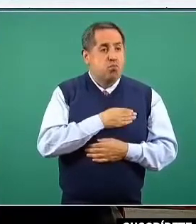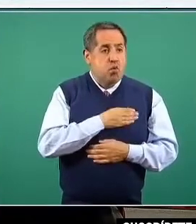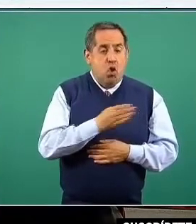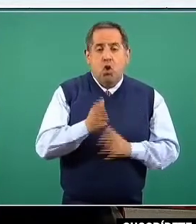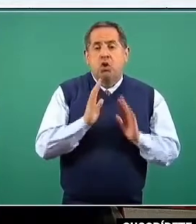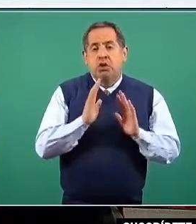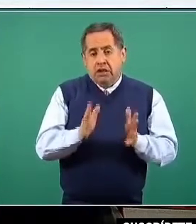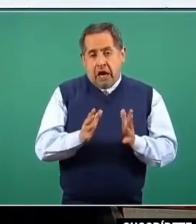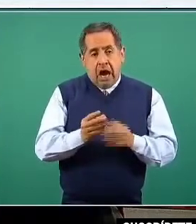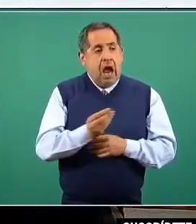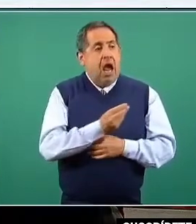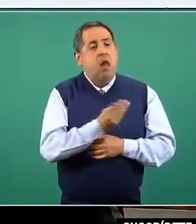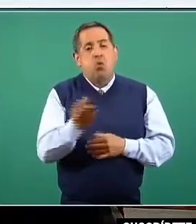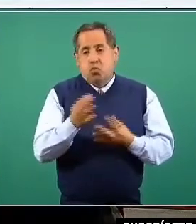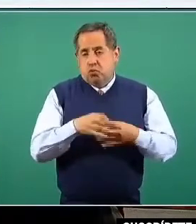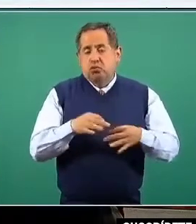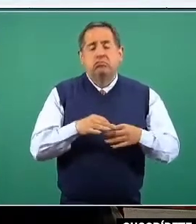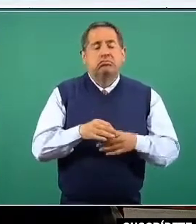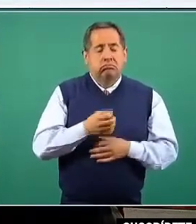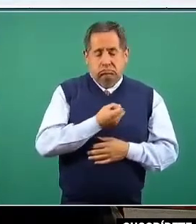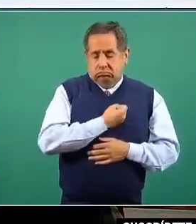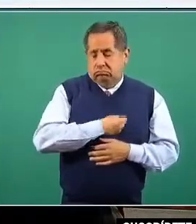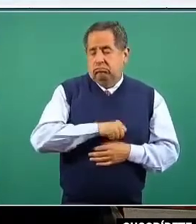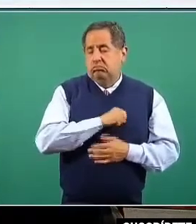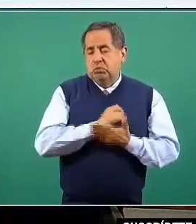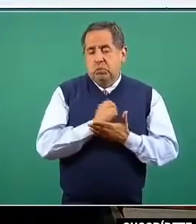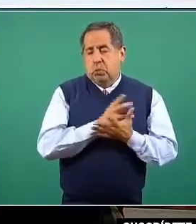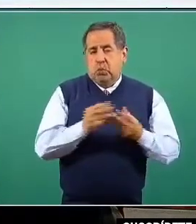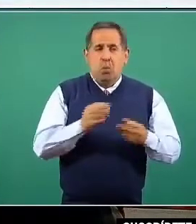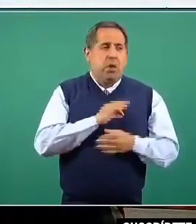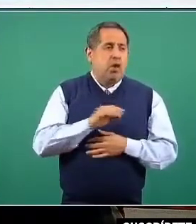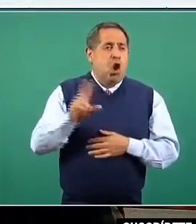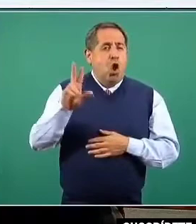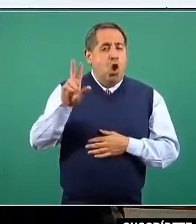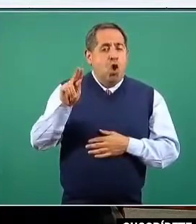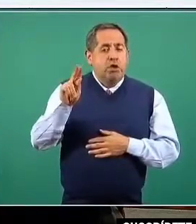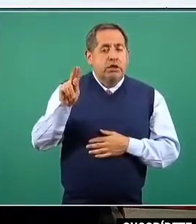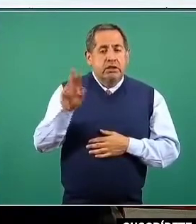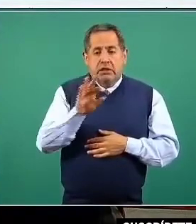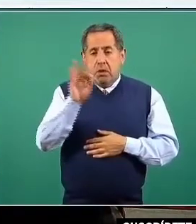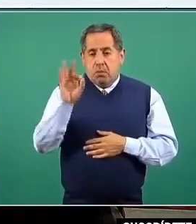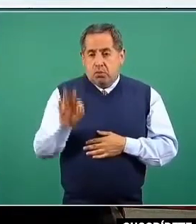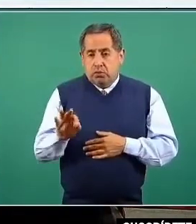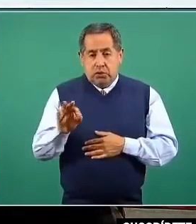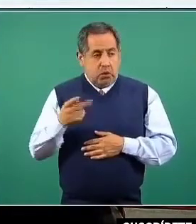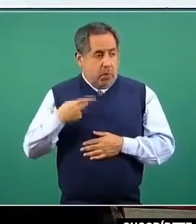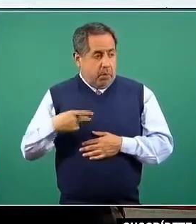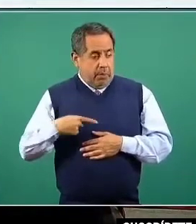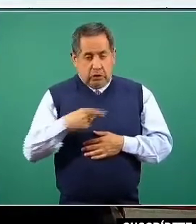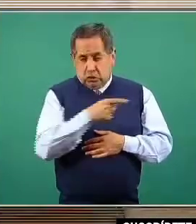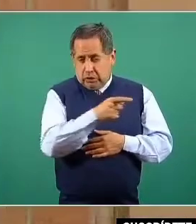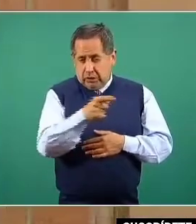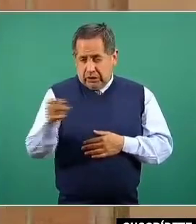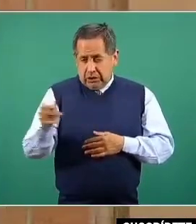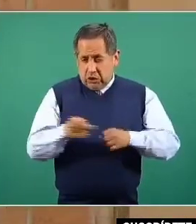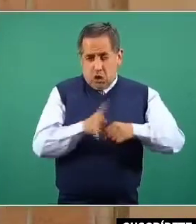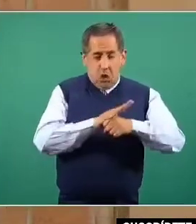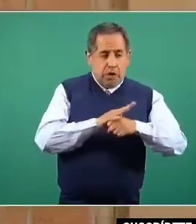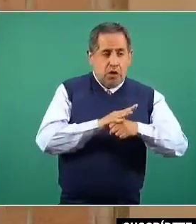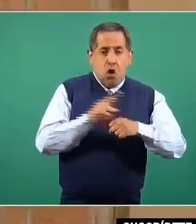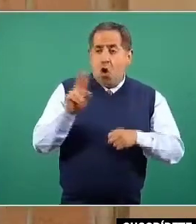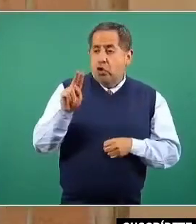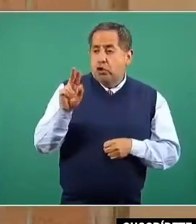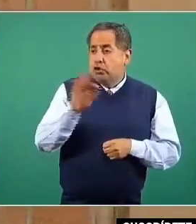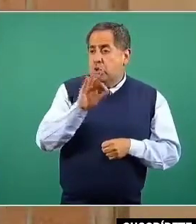importante resaltarlo porque sabemos que alrededor del 80% de los casos de COVID-19 suelen